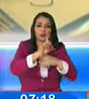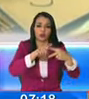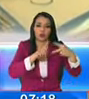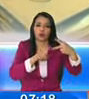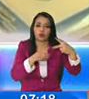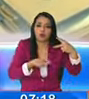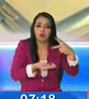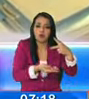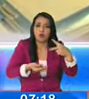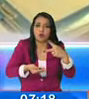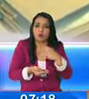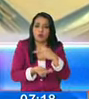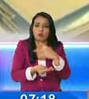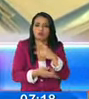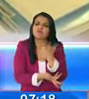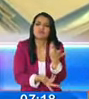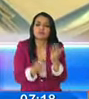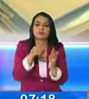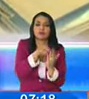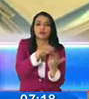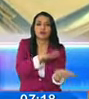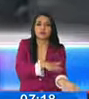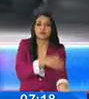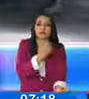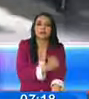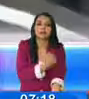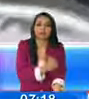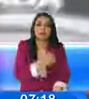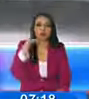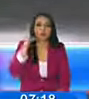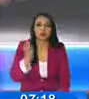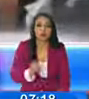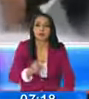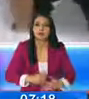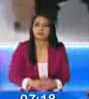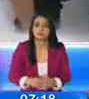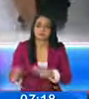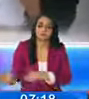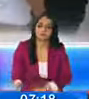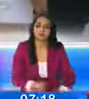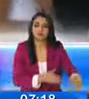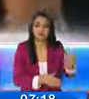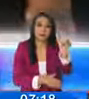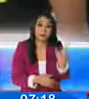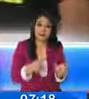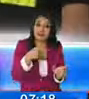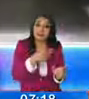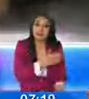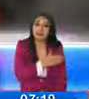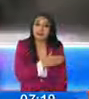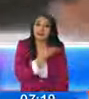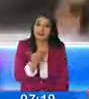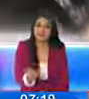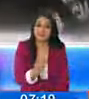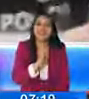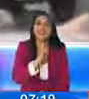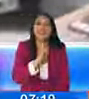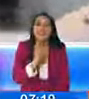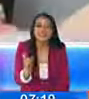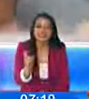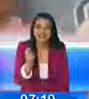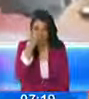al proyecto Poliducto Pascuales Cuenca, quien se identificó como el hombre de confianza de Ricardo Rivera al interior